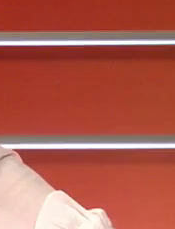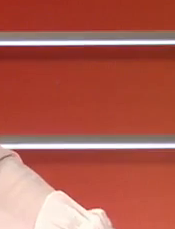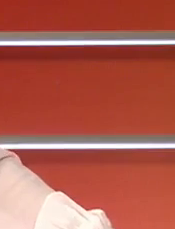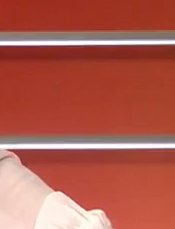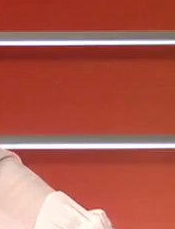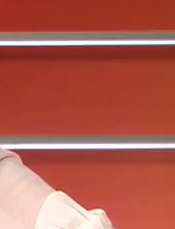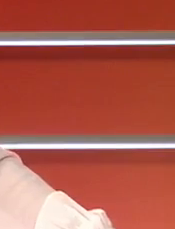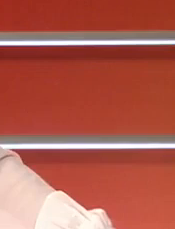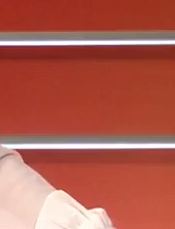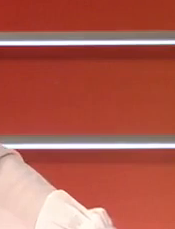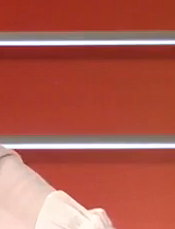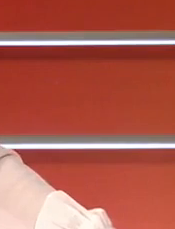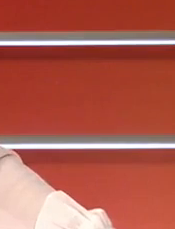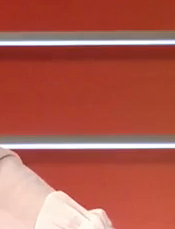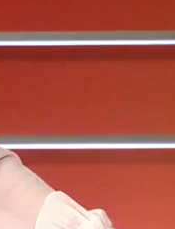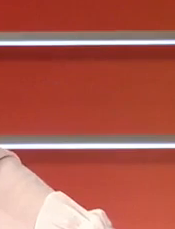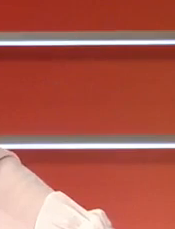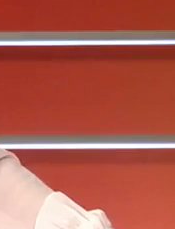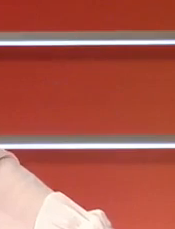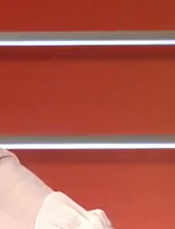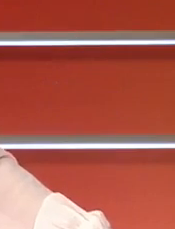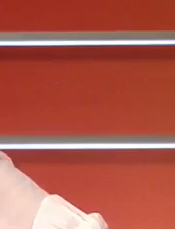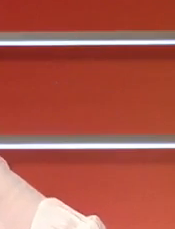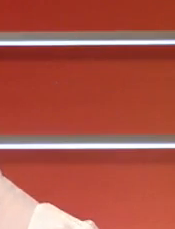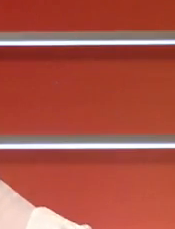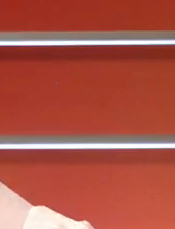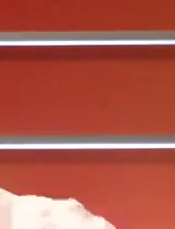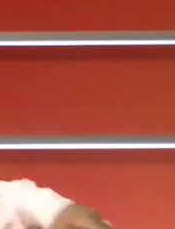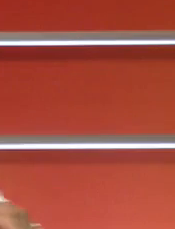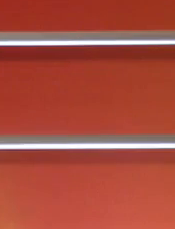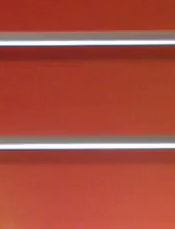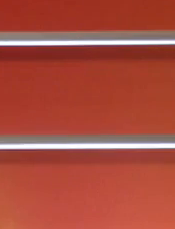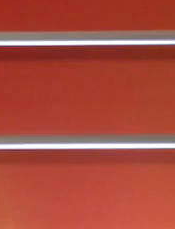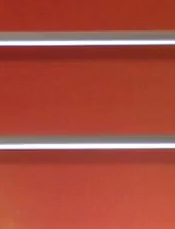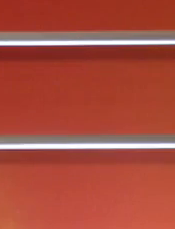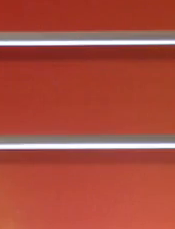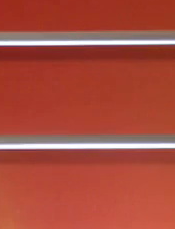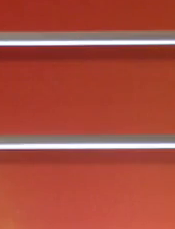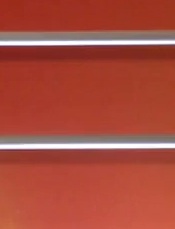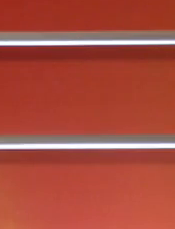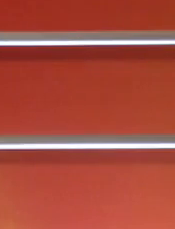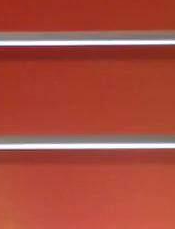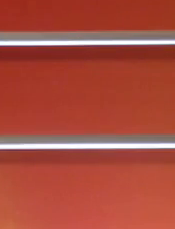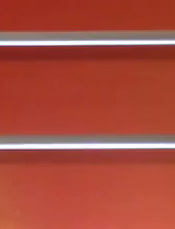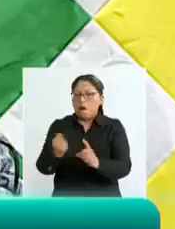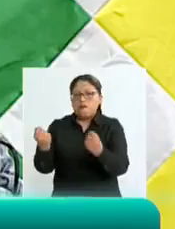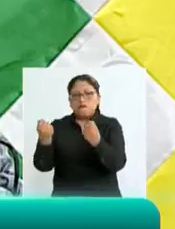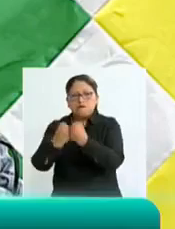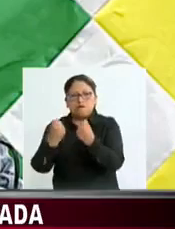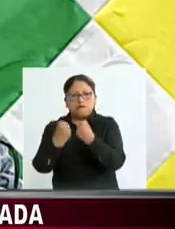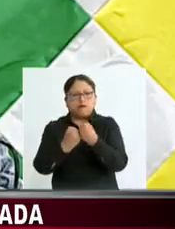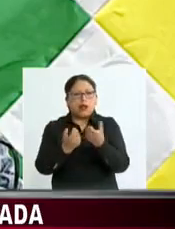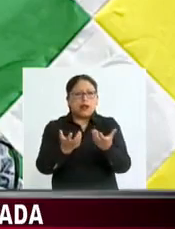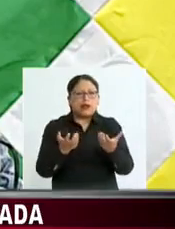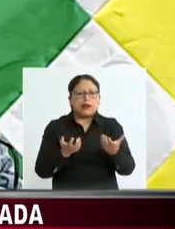Nos vamos en vivo hasta la Casa Grande del Pueblo. La ministra de la Presidencia se dirige al país.